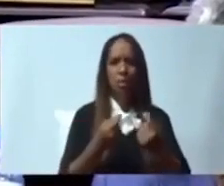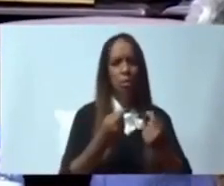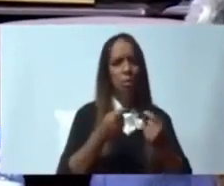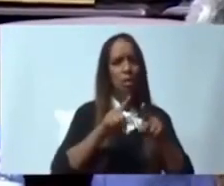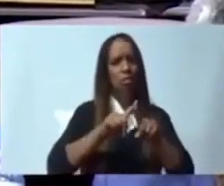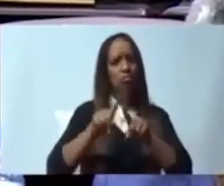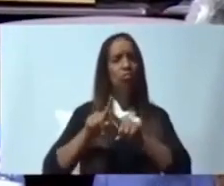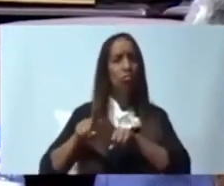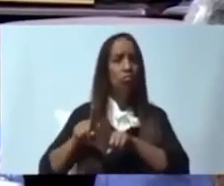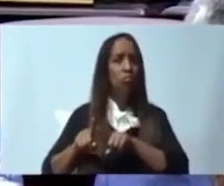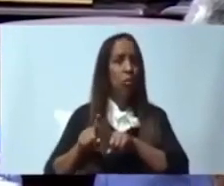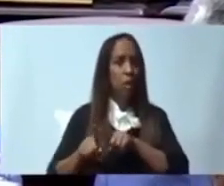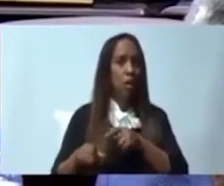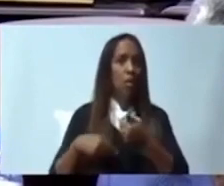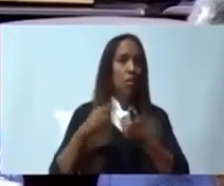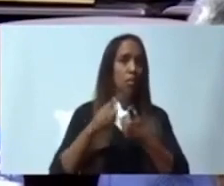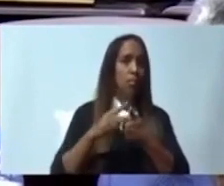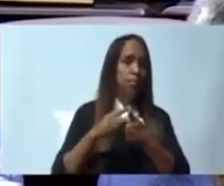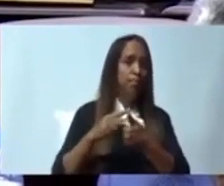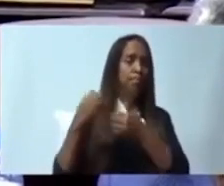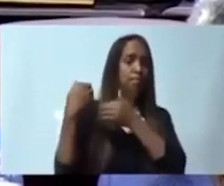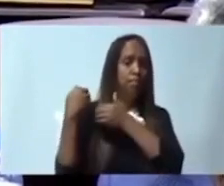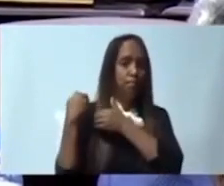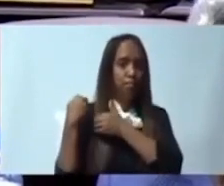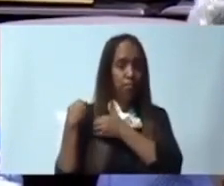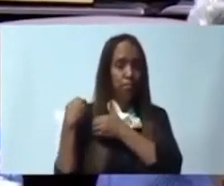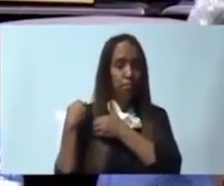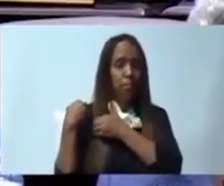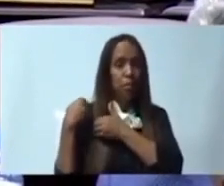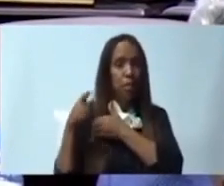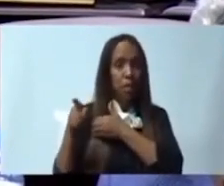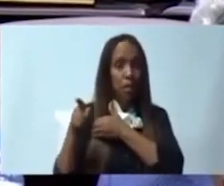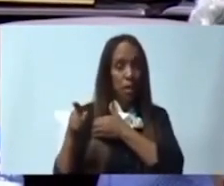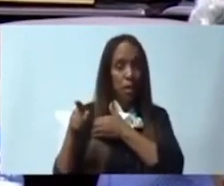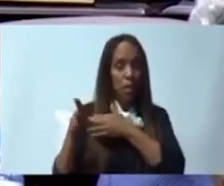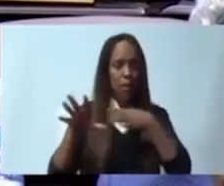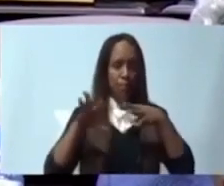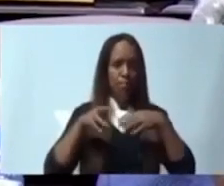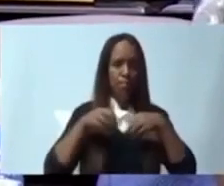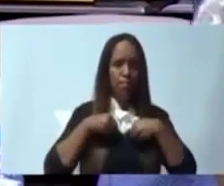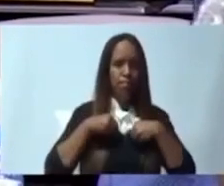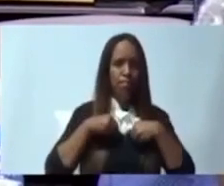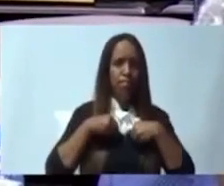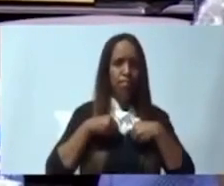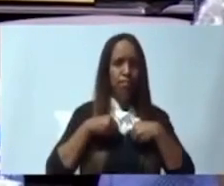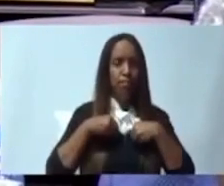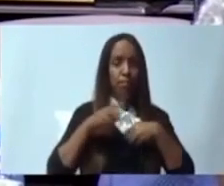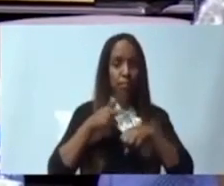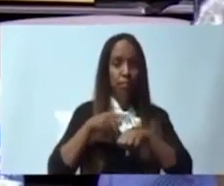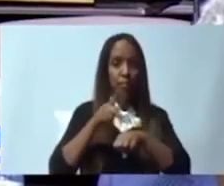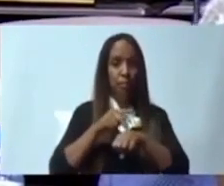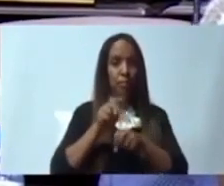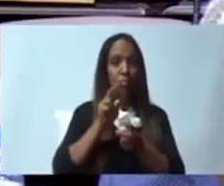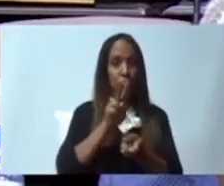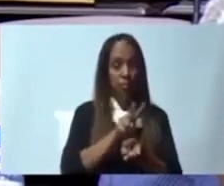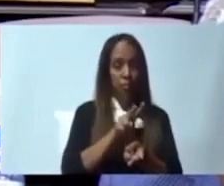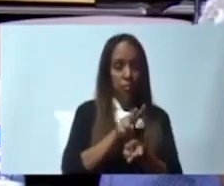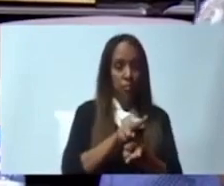justicia cómo ella ganó ese dinero, sí, que fue buena lid, según ella ha